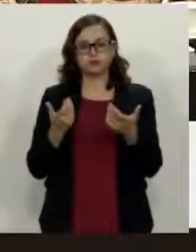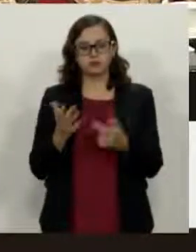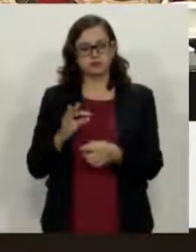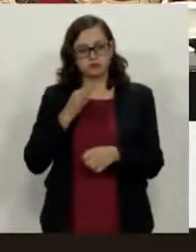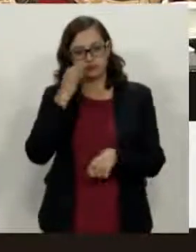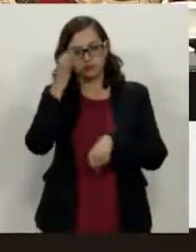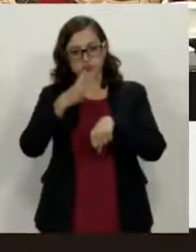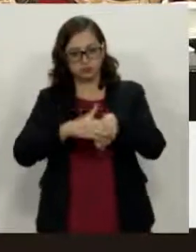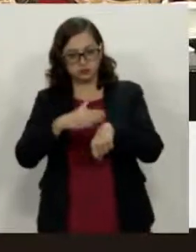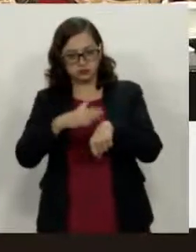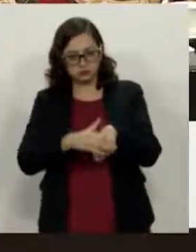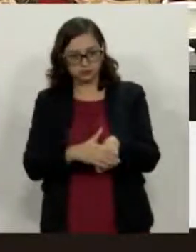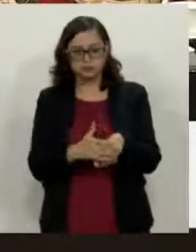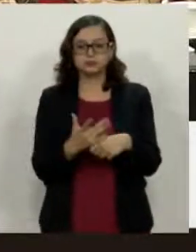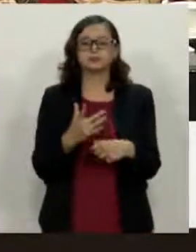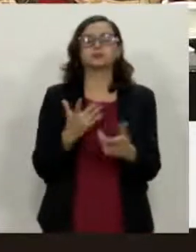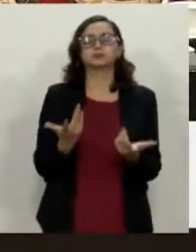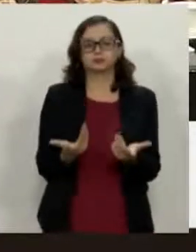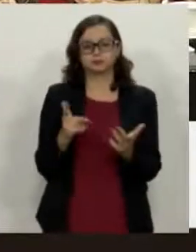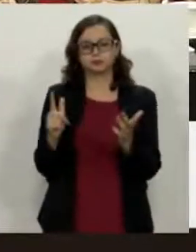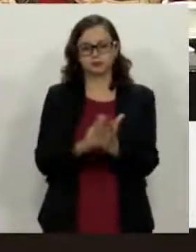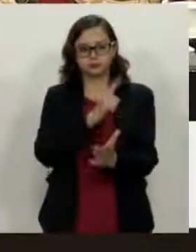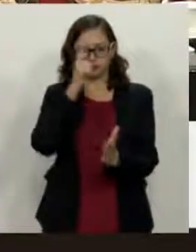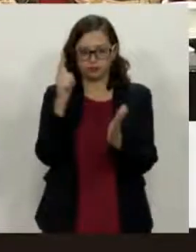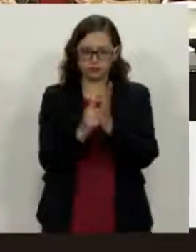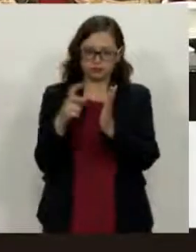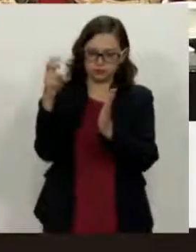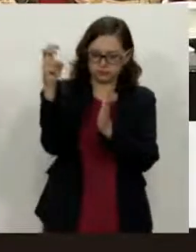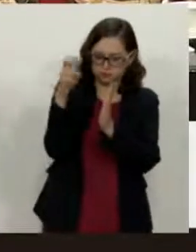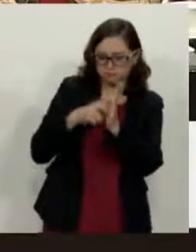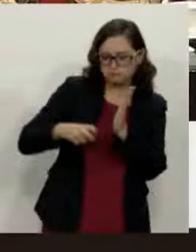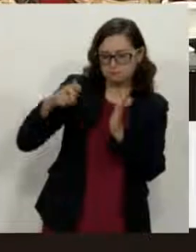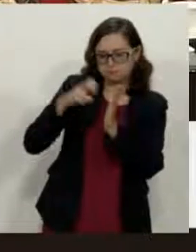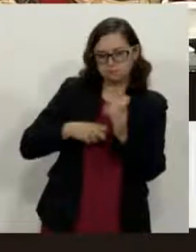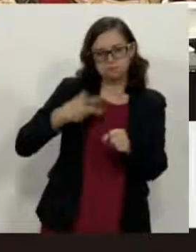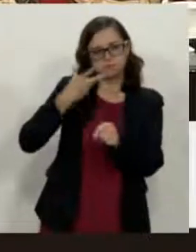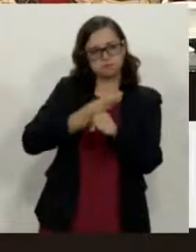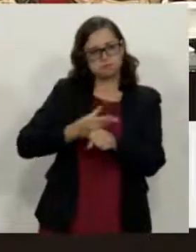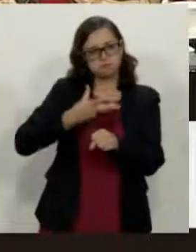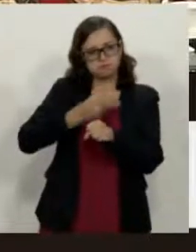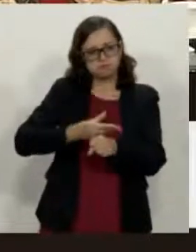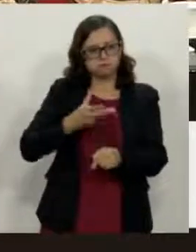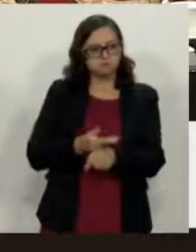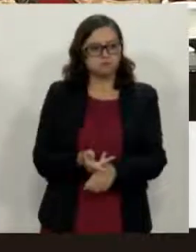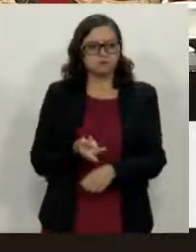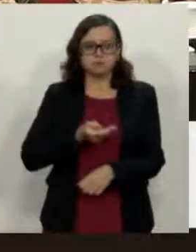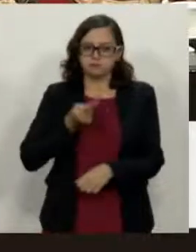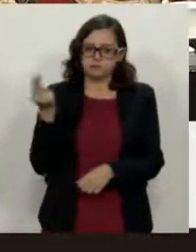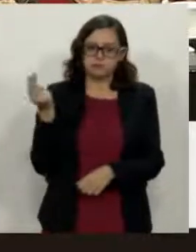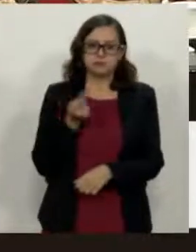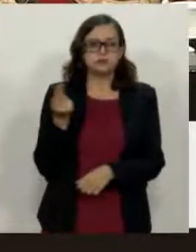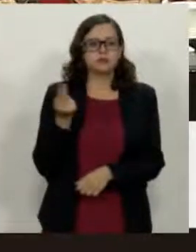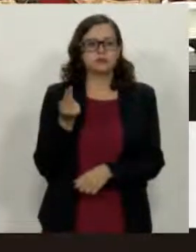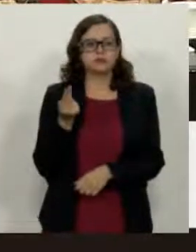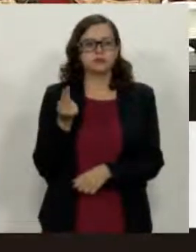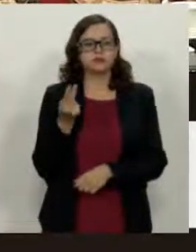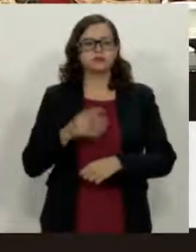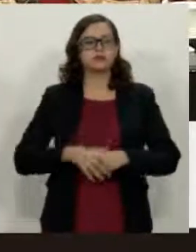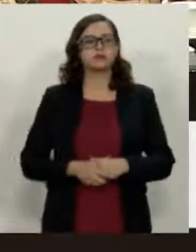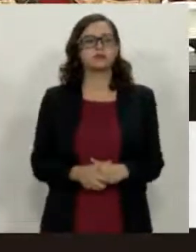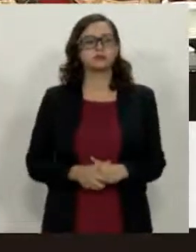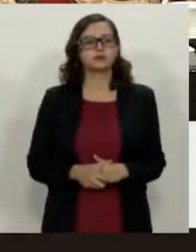las adecuaciones al marco jurídico que considere sean necesarias y